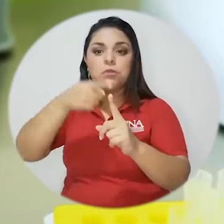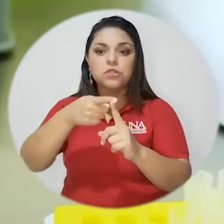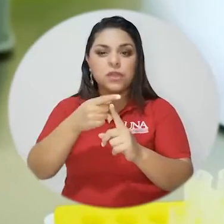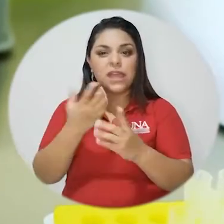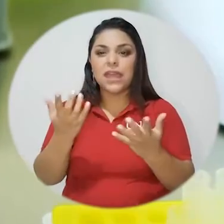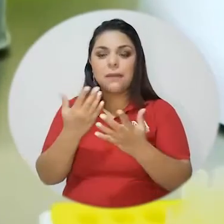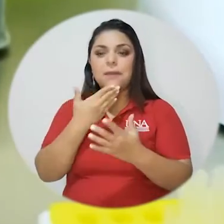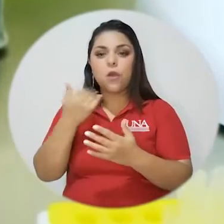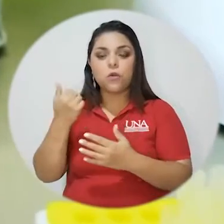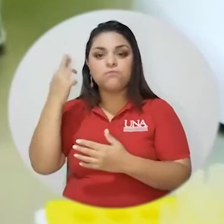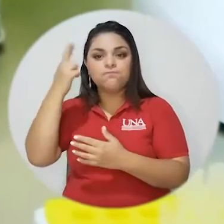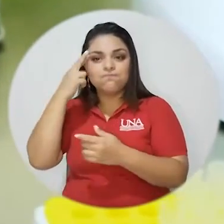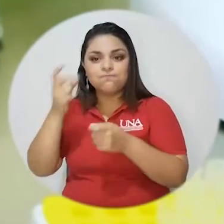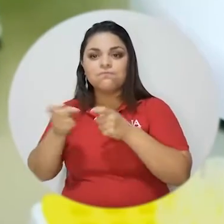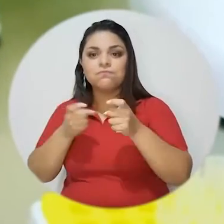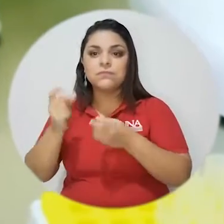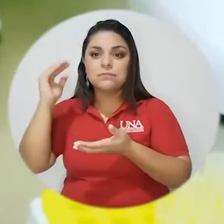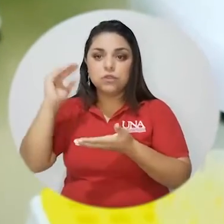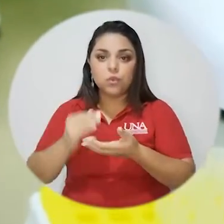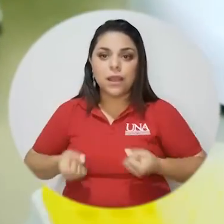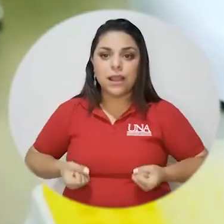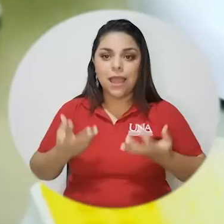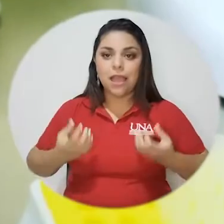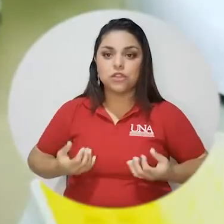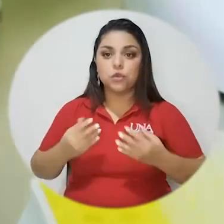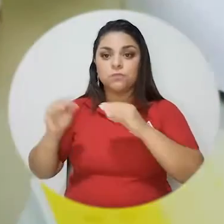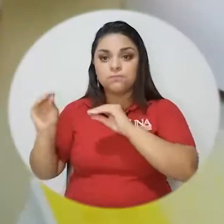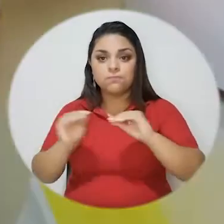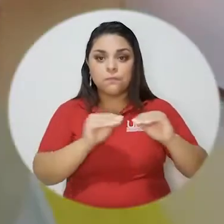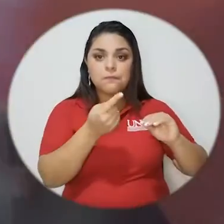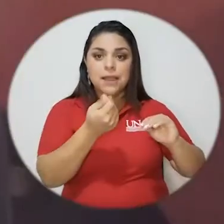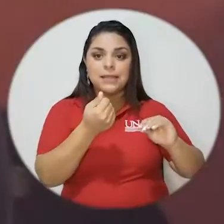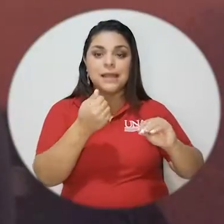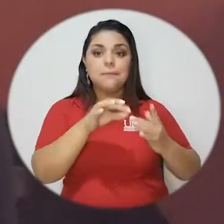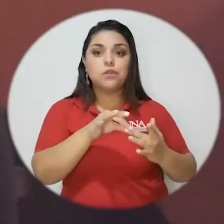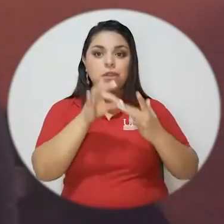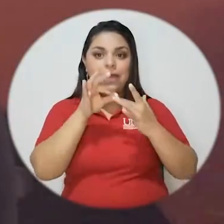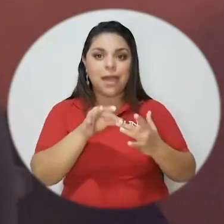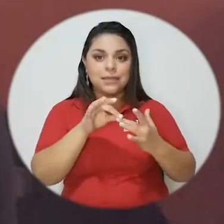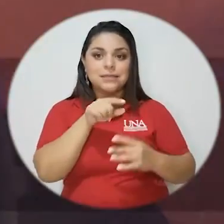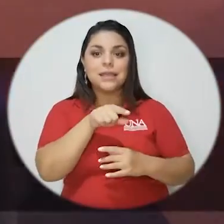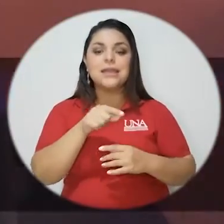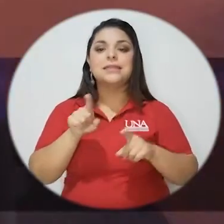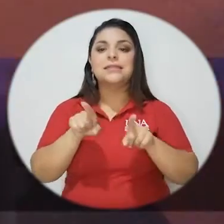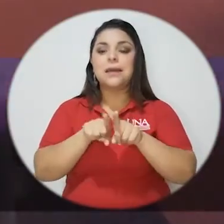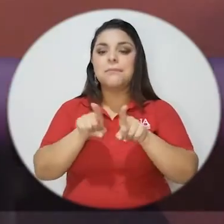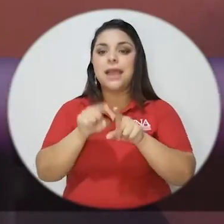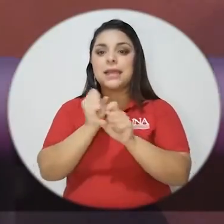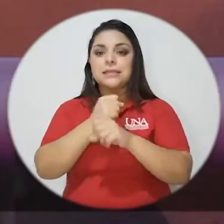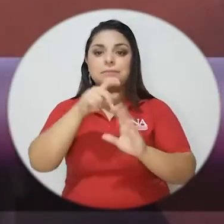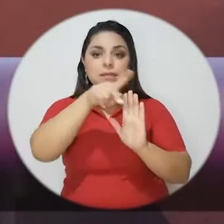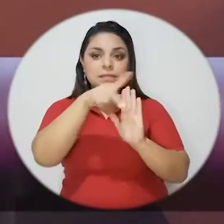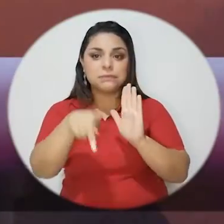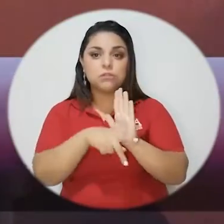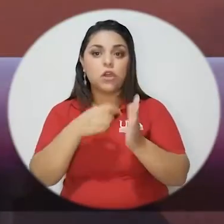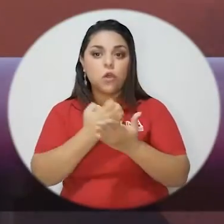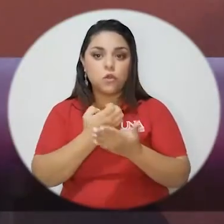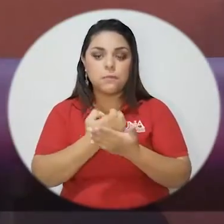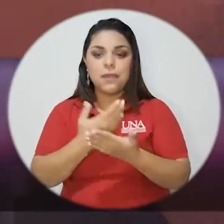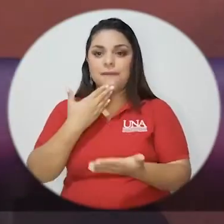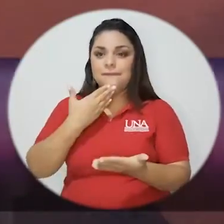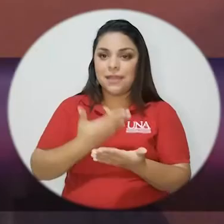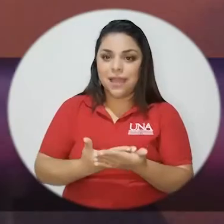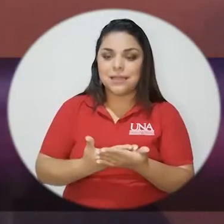el propósito de racionalizar y disminuir el gasto, reasignar los recursos a las actividades prioritarias y garantizar el cumplimiento de los principios